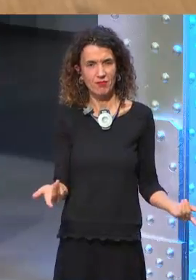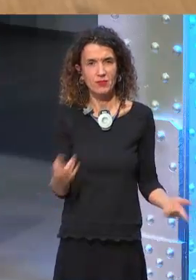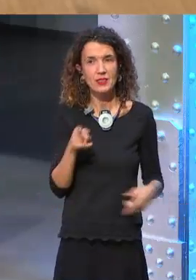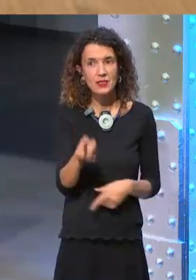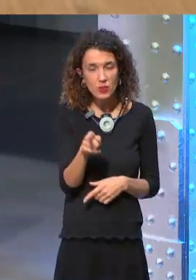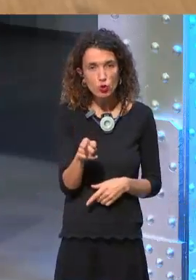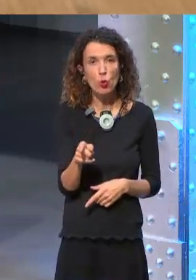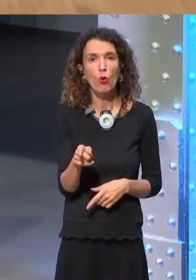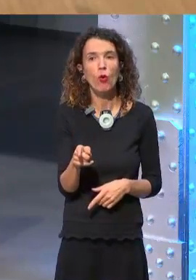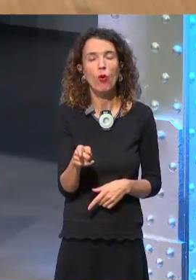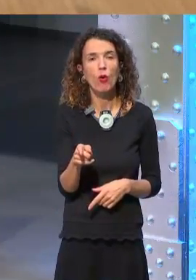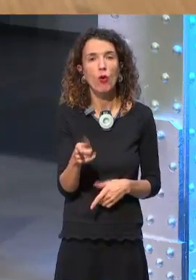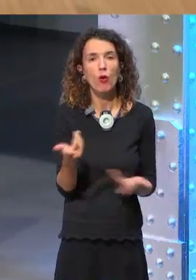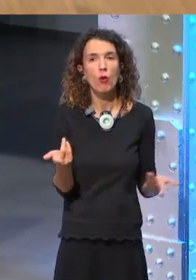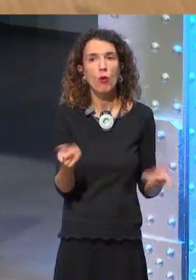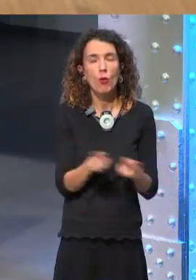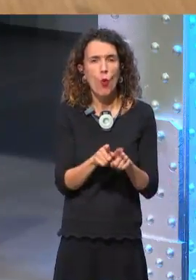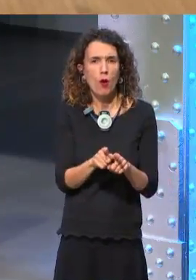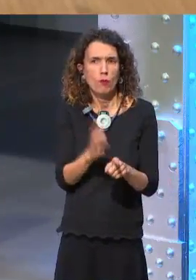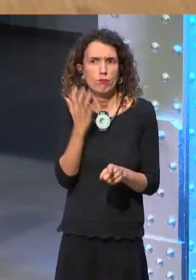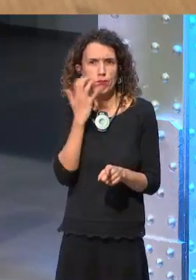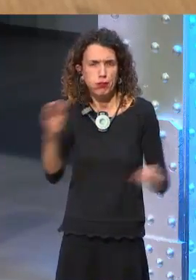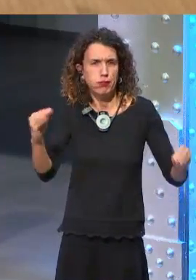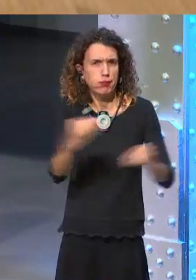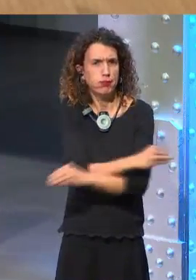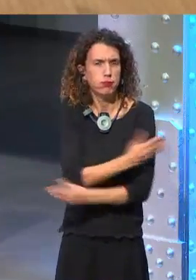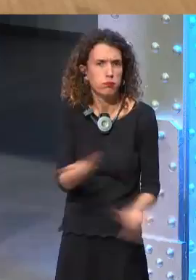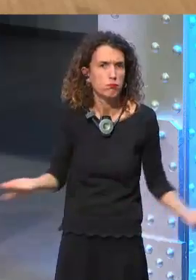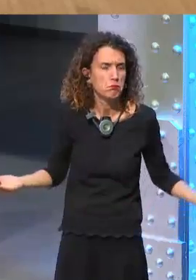que esto es paradójico. Esto es algo